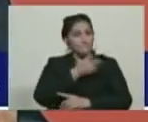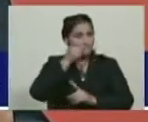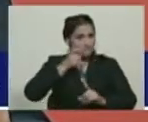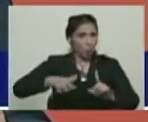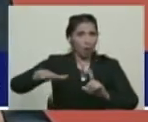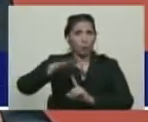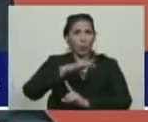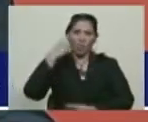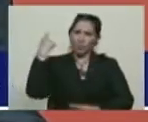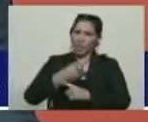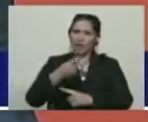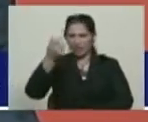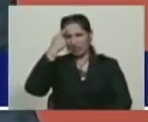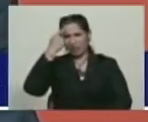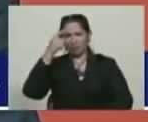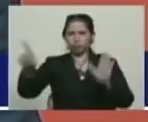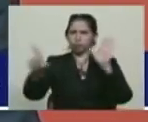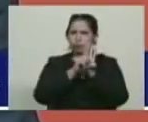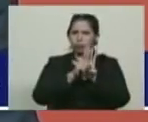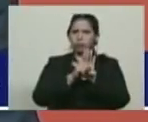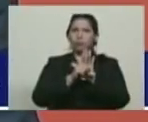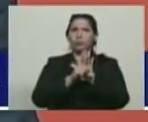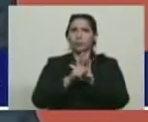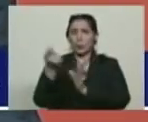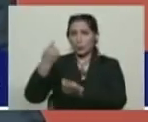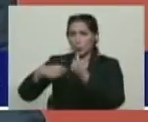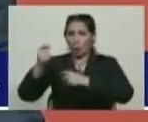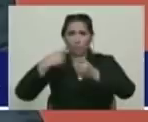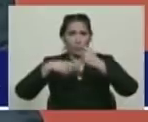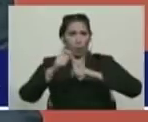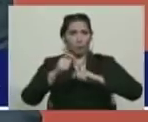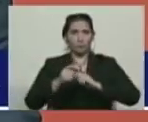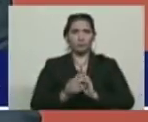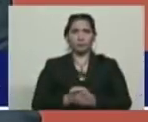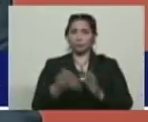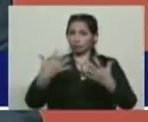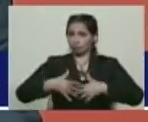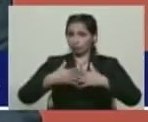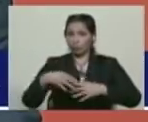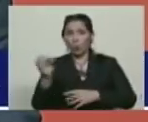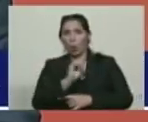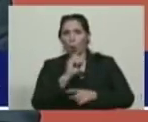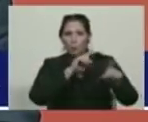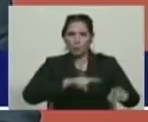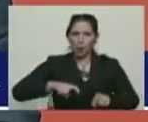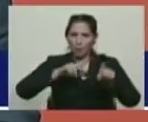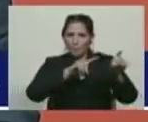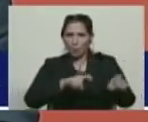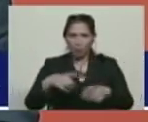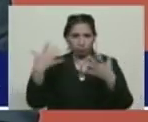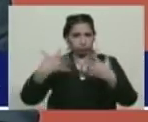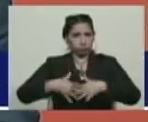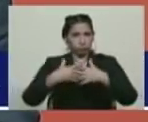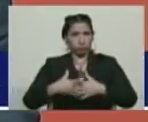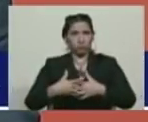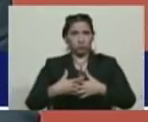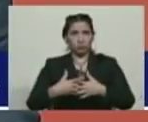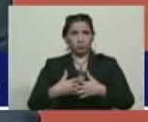denunciar la cadena de comercialización o la agroindustria que